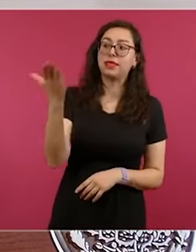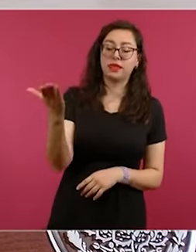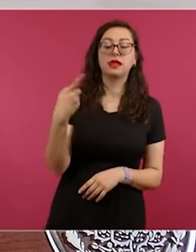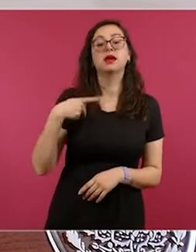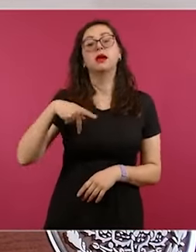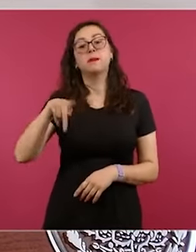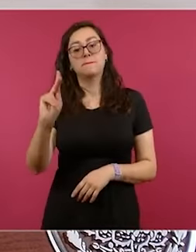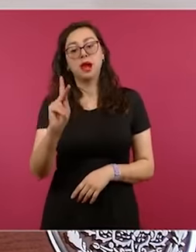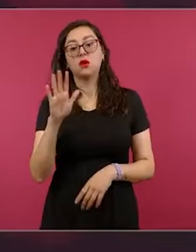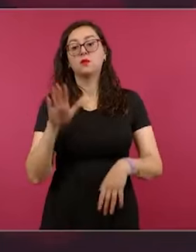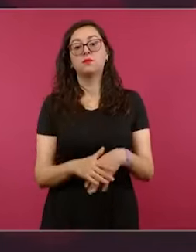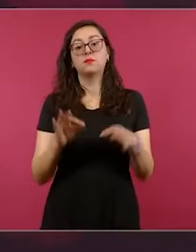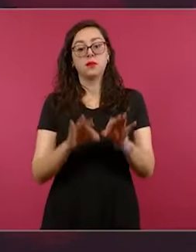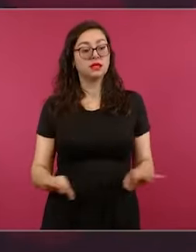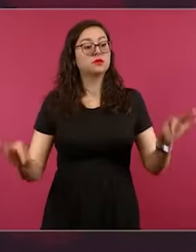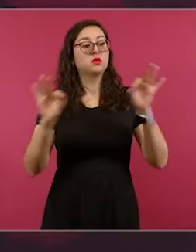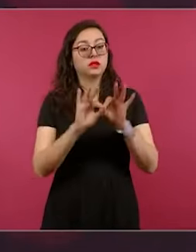esclarecer